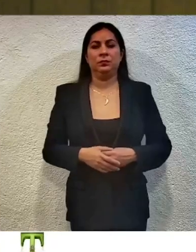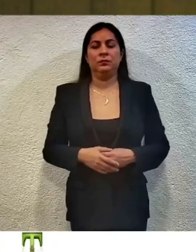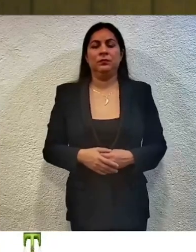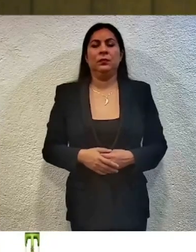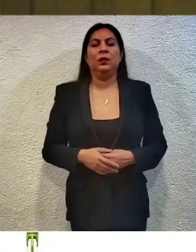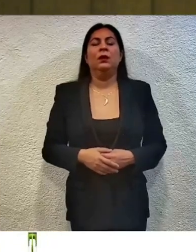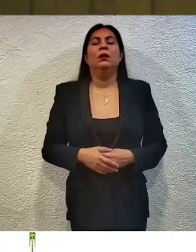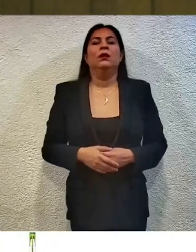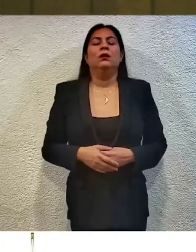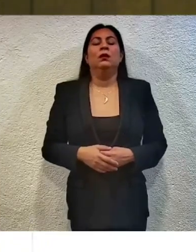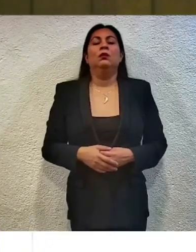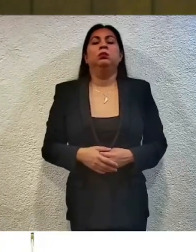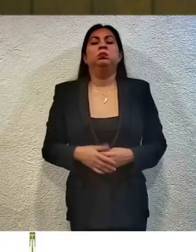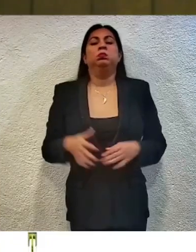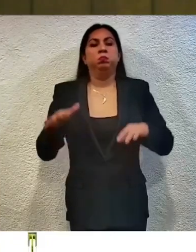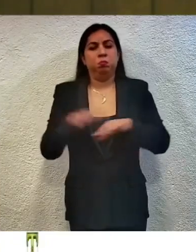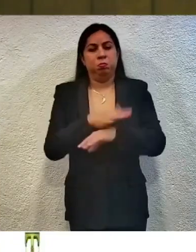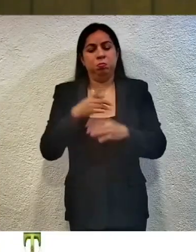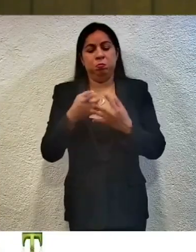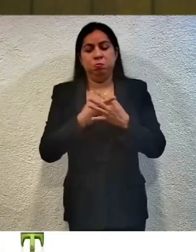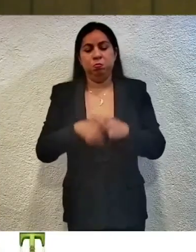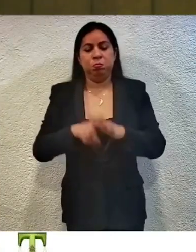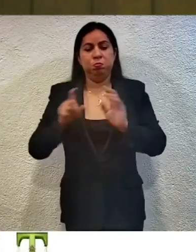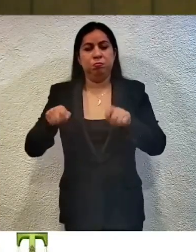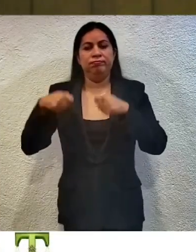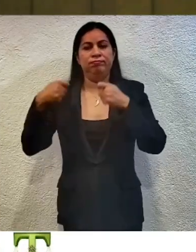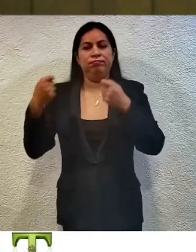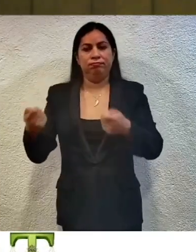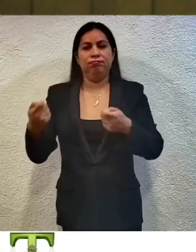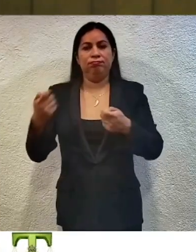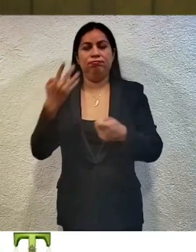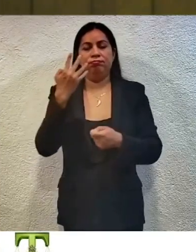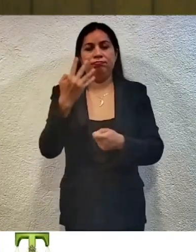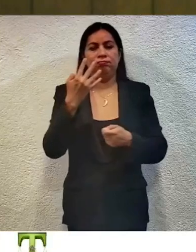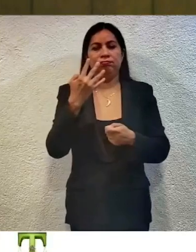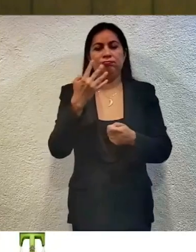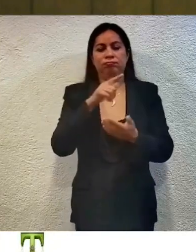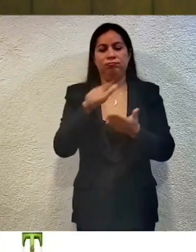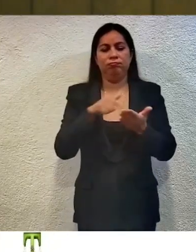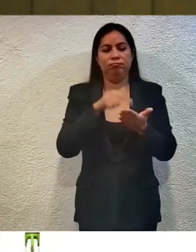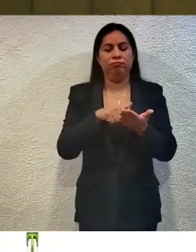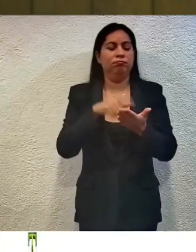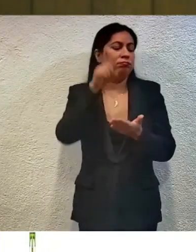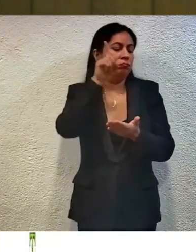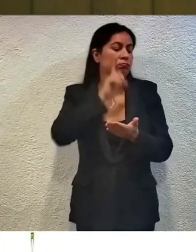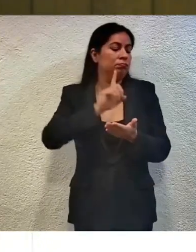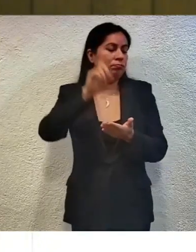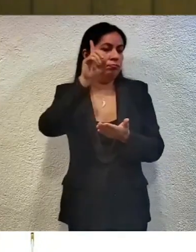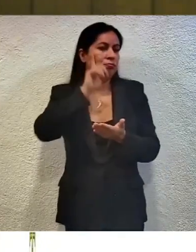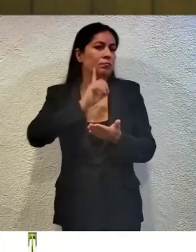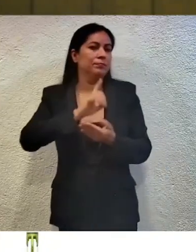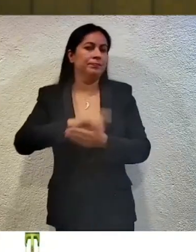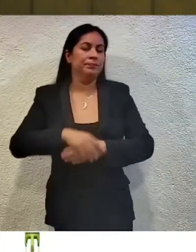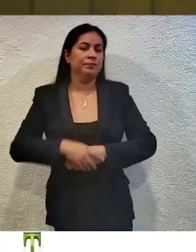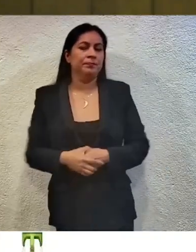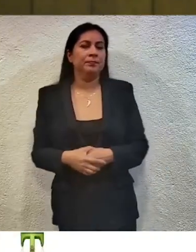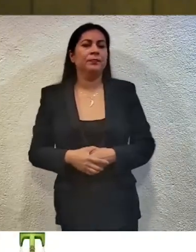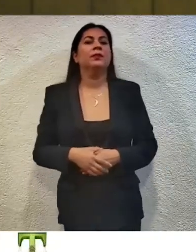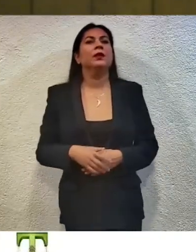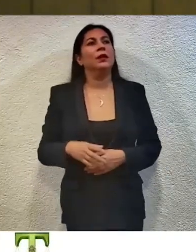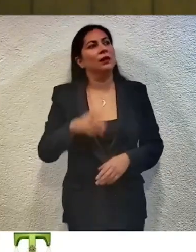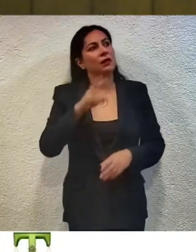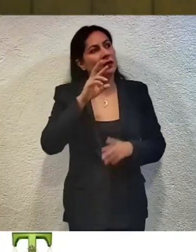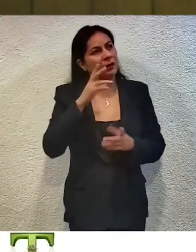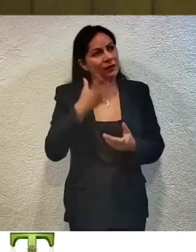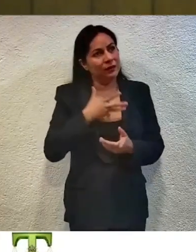Una vez realizado el ajuste inicial asignando las 4 fórmulas del género mujer y al resultar